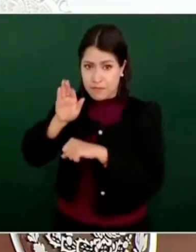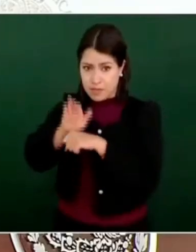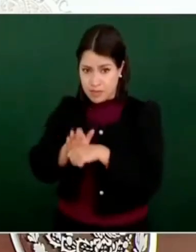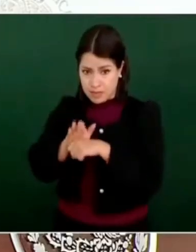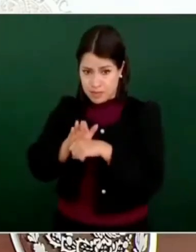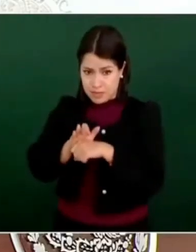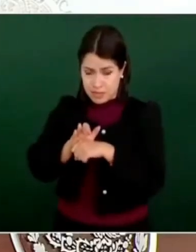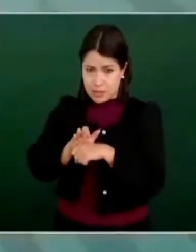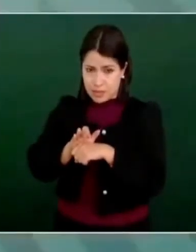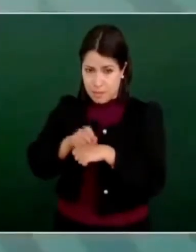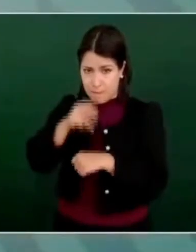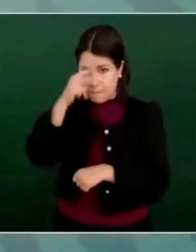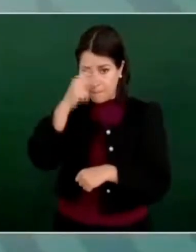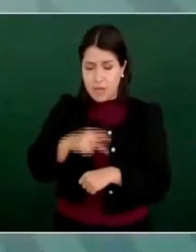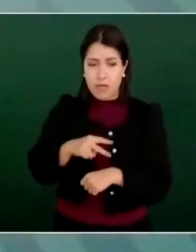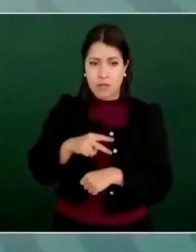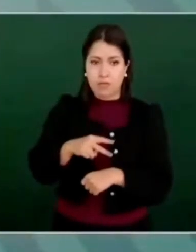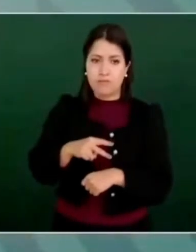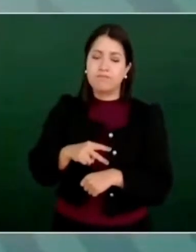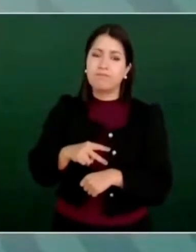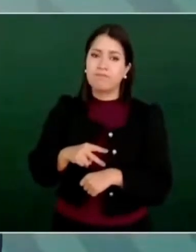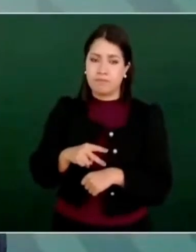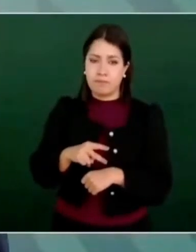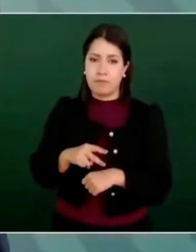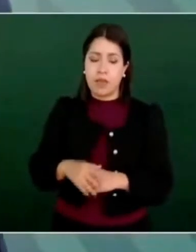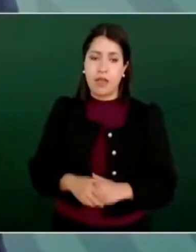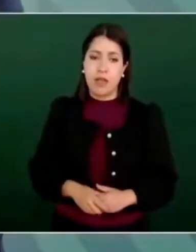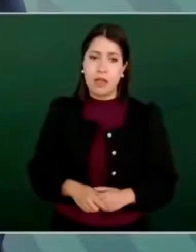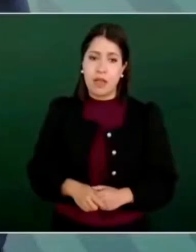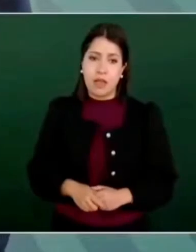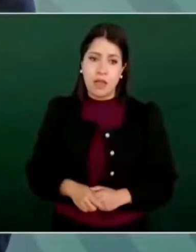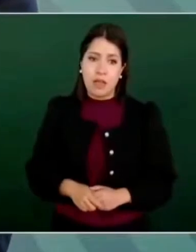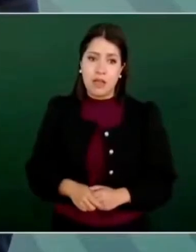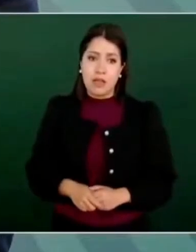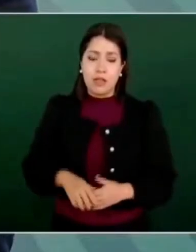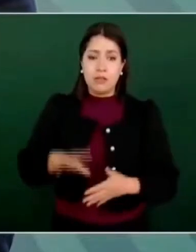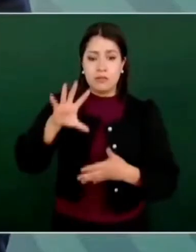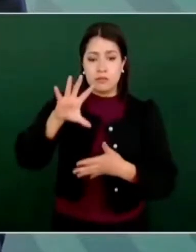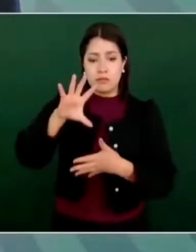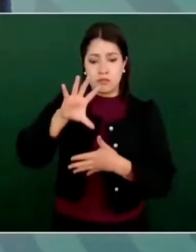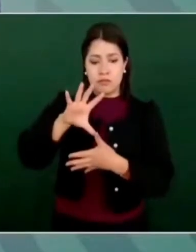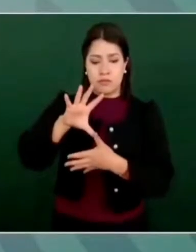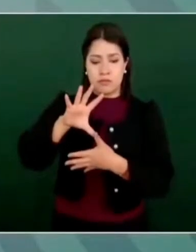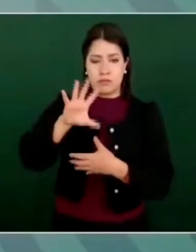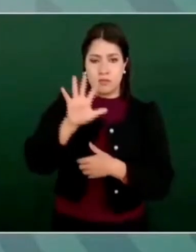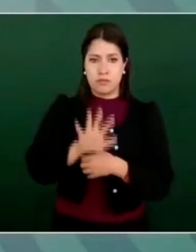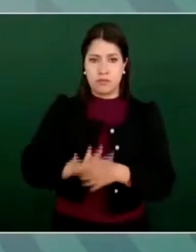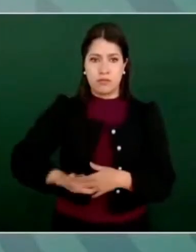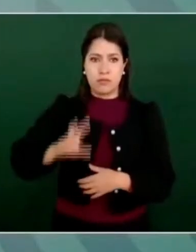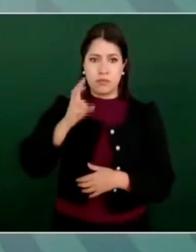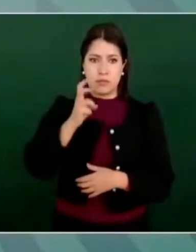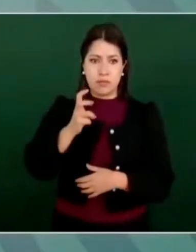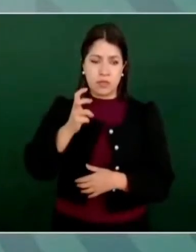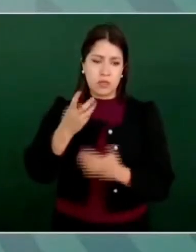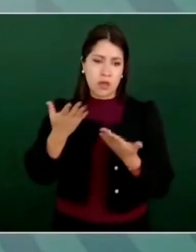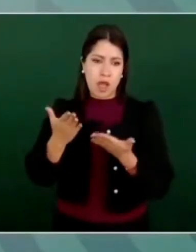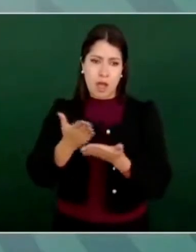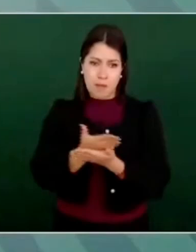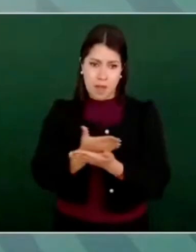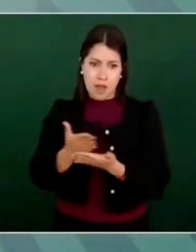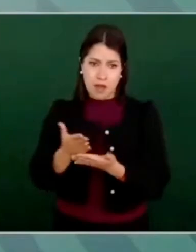pesó que en el continente americano, Estos son factores externos que